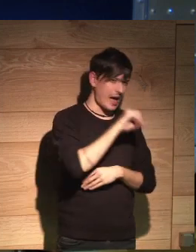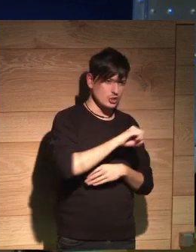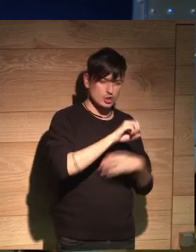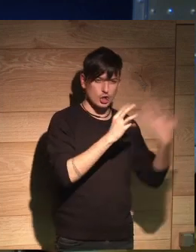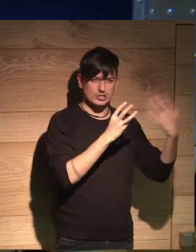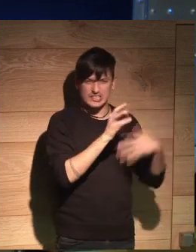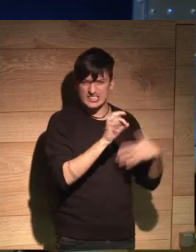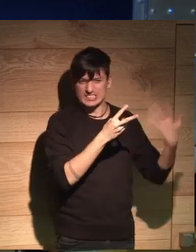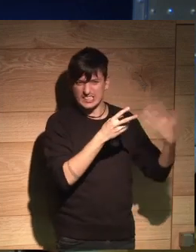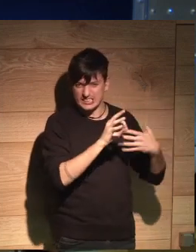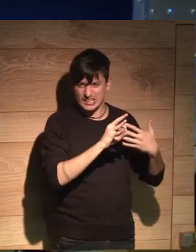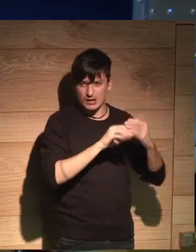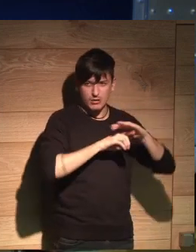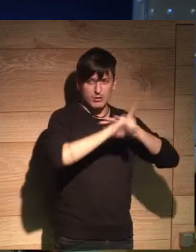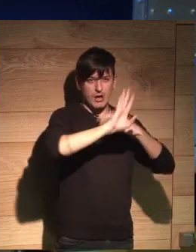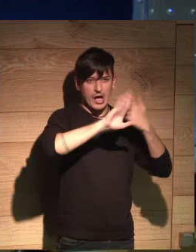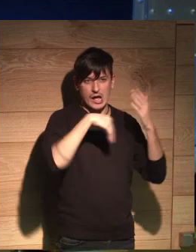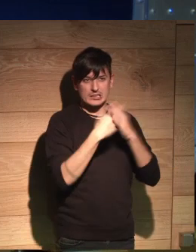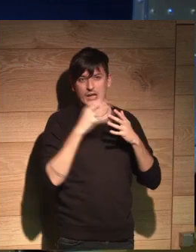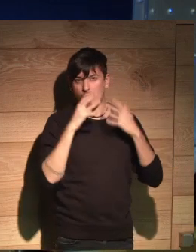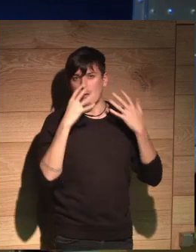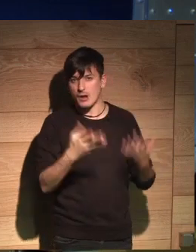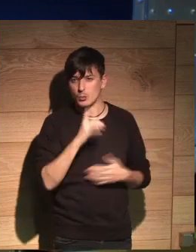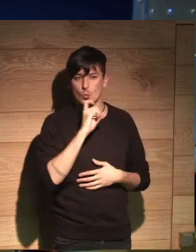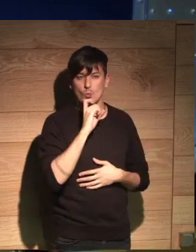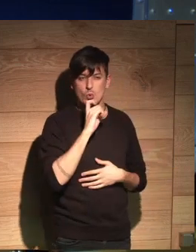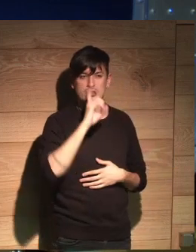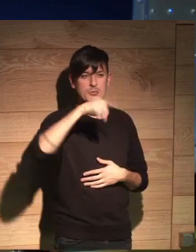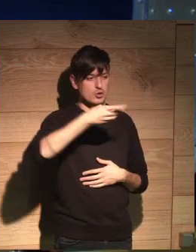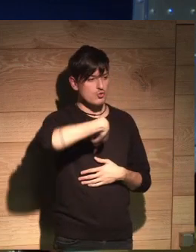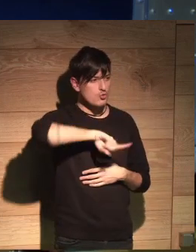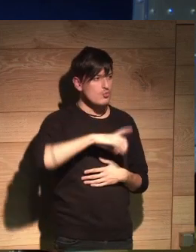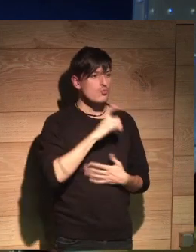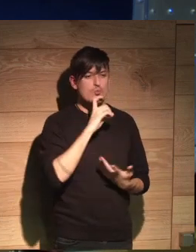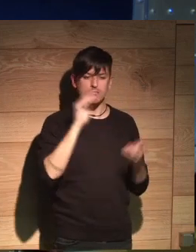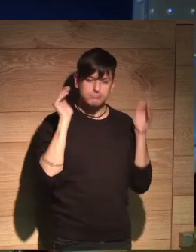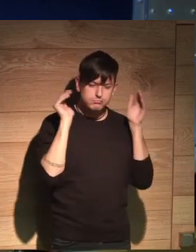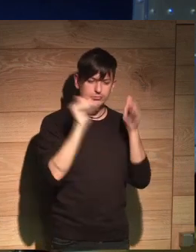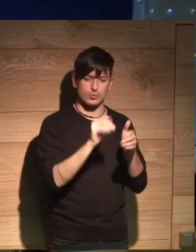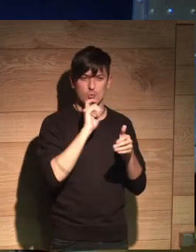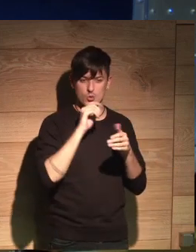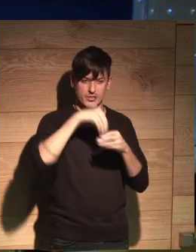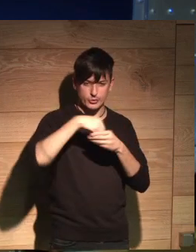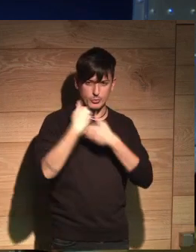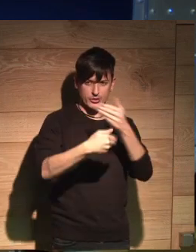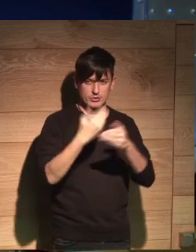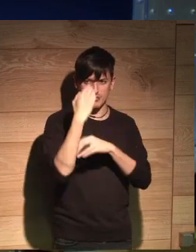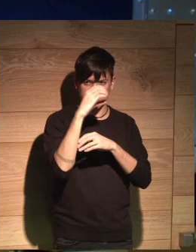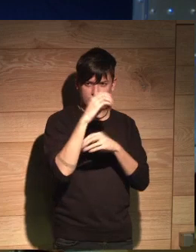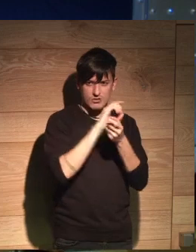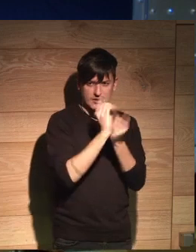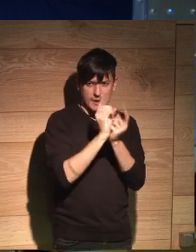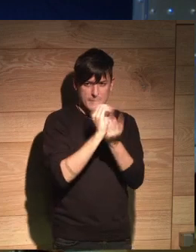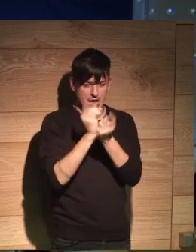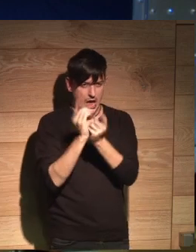80, años 70, hasta hoy en día, y cómo nosotros podemos intervenir en esos procesos científicos y modificarlos para tener